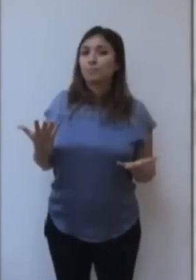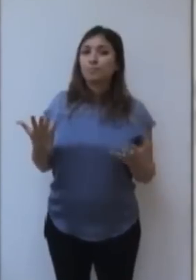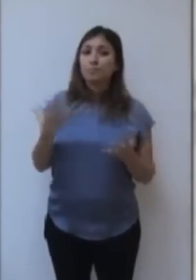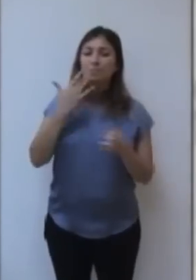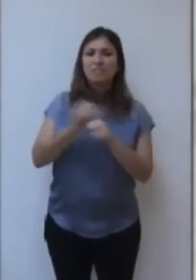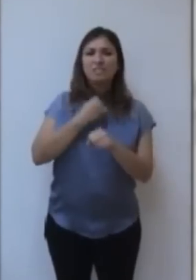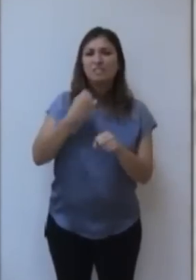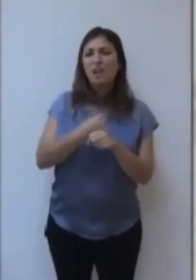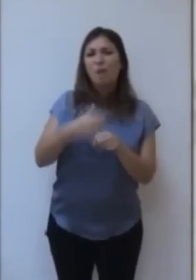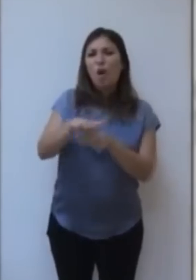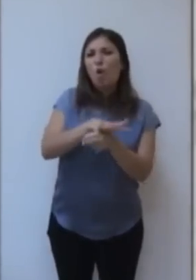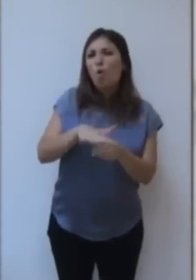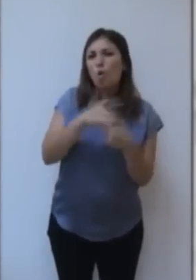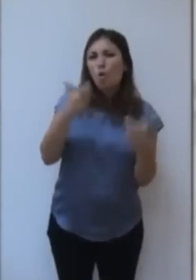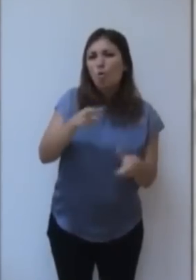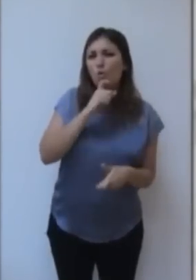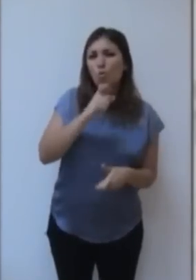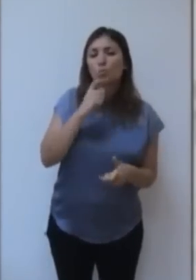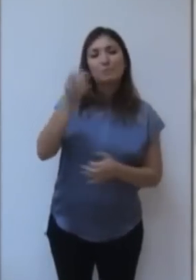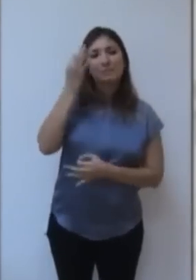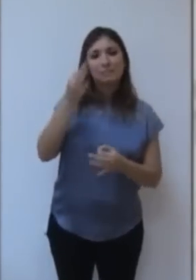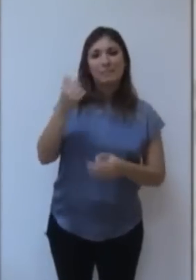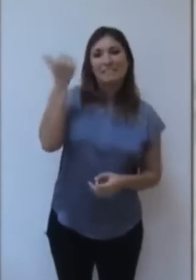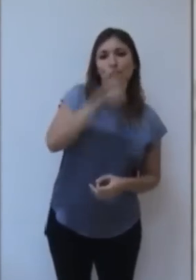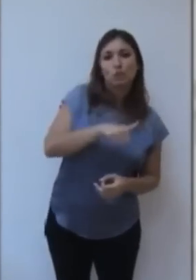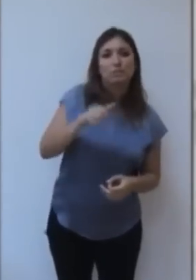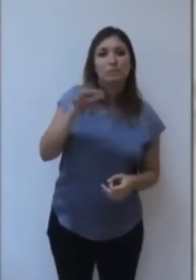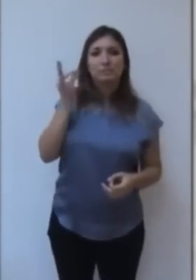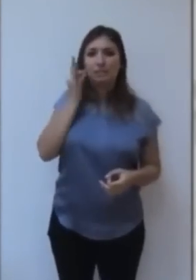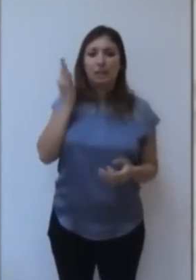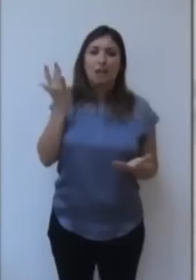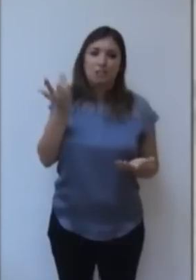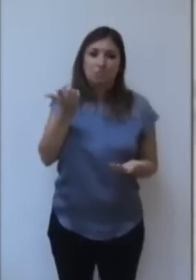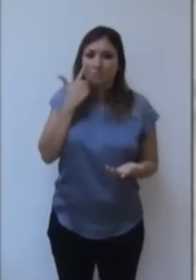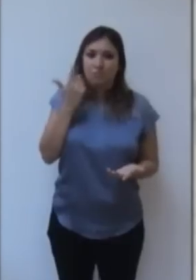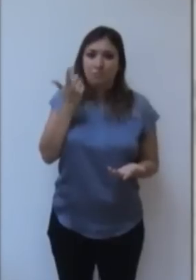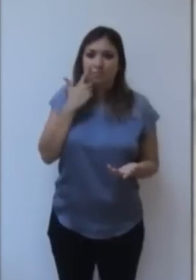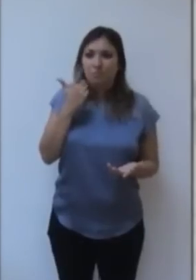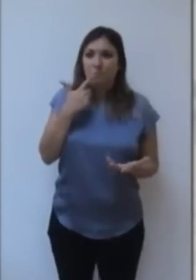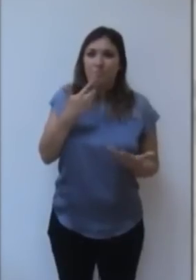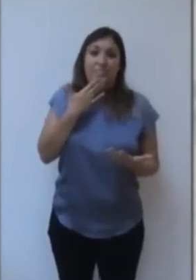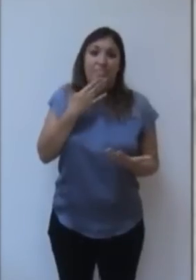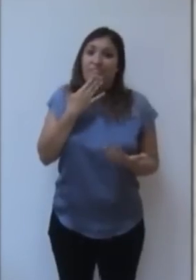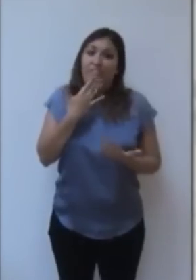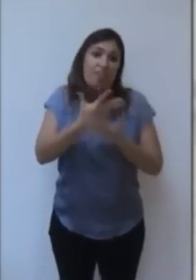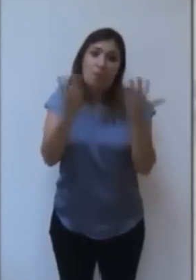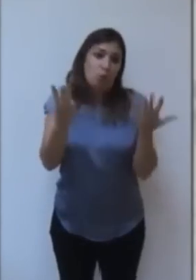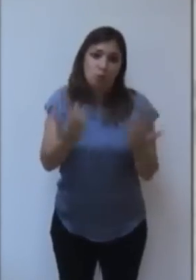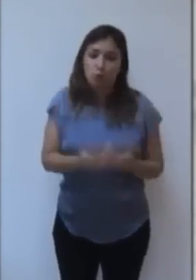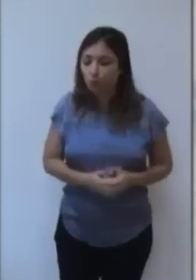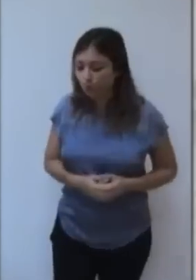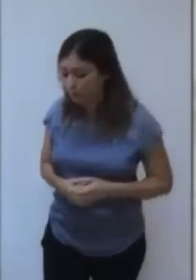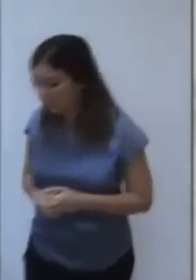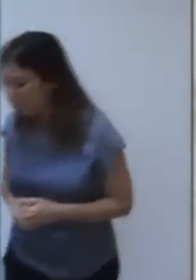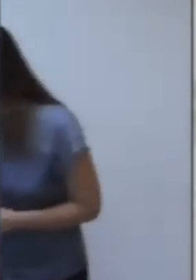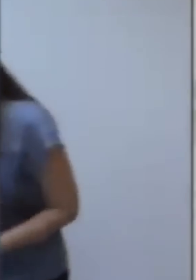del trabajo, ¿cómo lo estamos viendo? Y hablamos ahora ya de chicos y chicas, pues normalmente pues, por encima de los 18, ¿no? Claro, yo aquí volvería